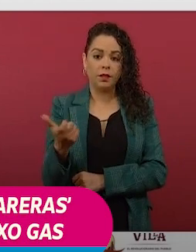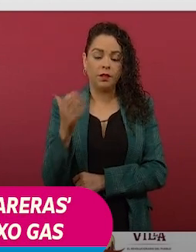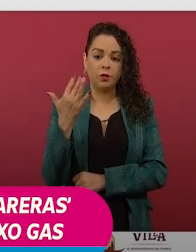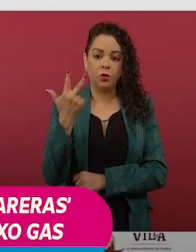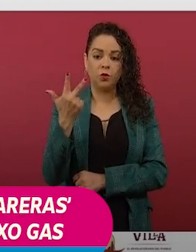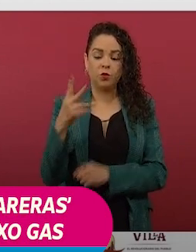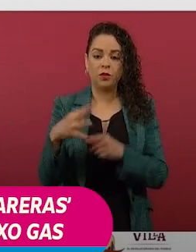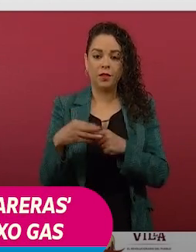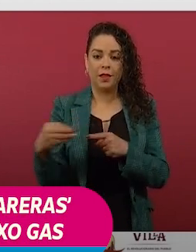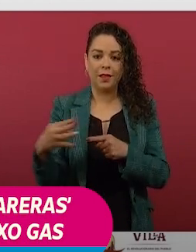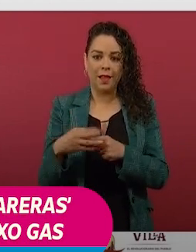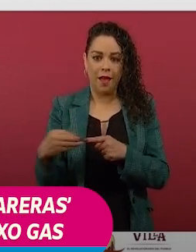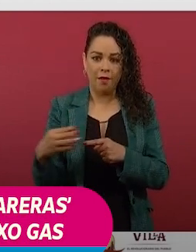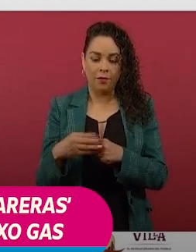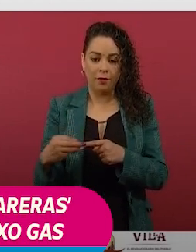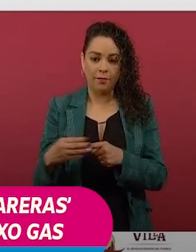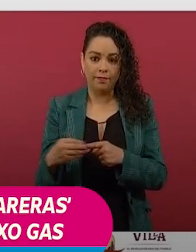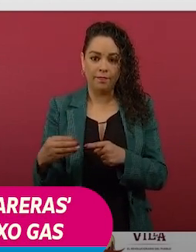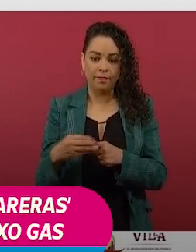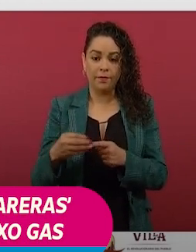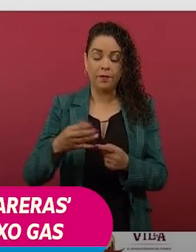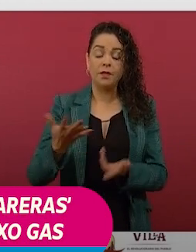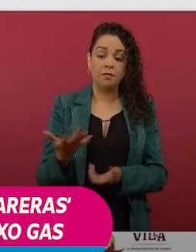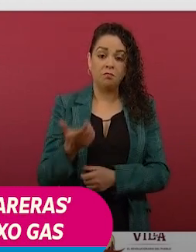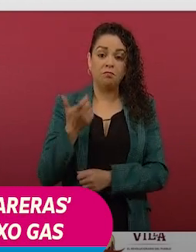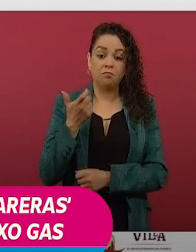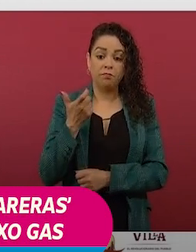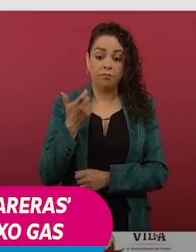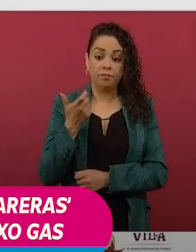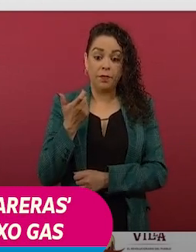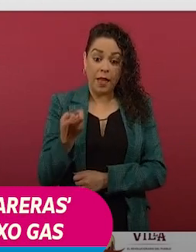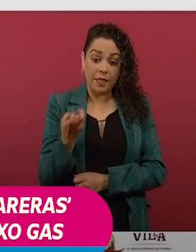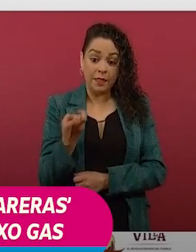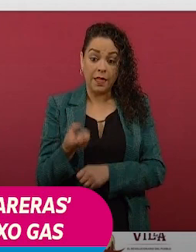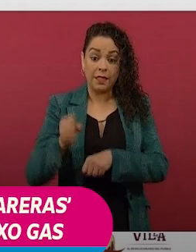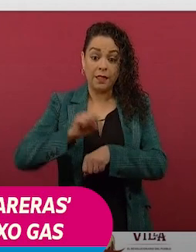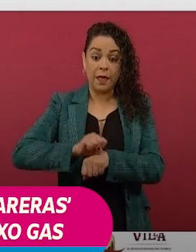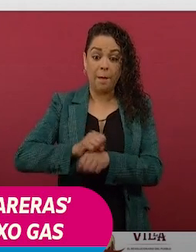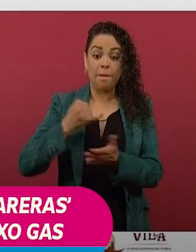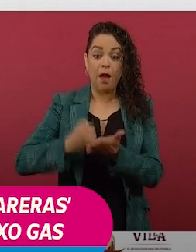58 centavos. El incentivo fiscal para esta semana